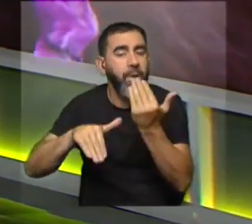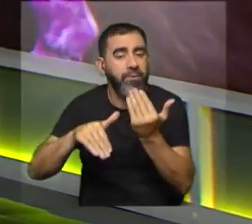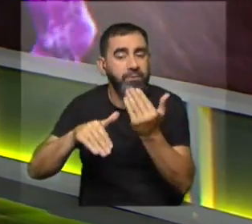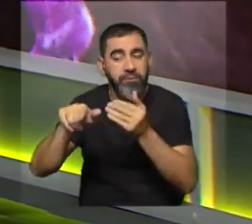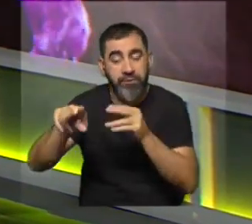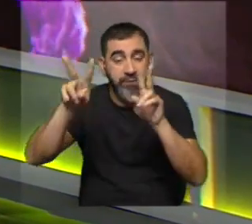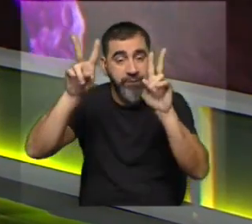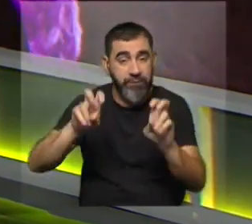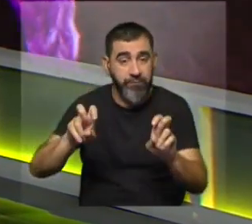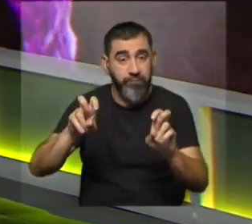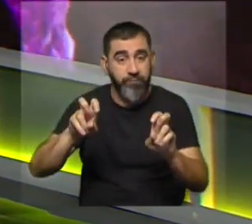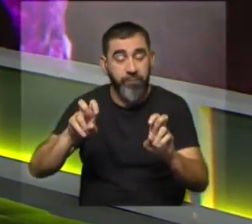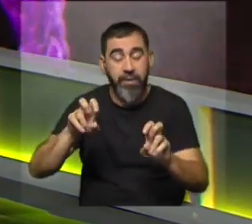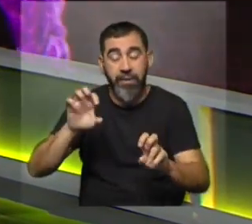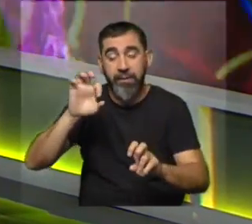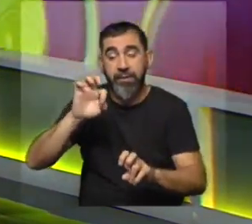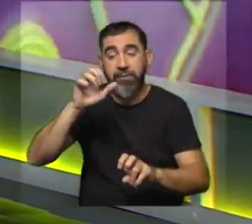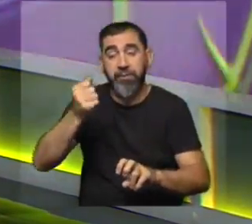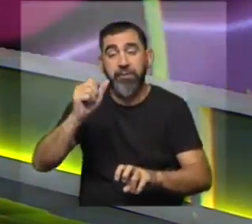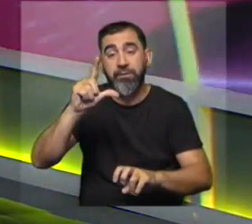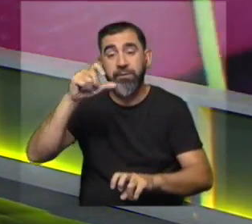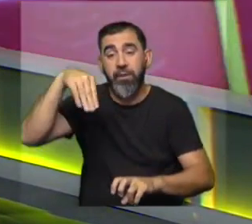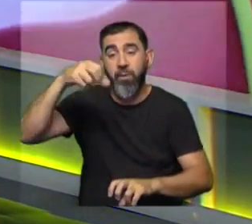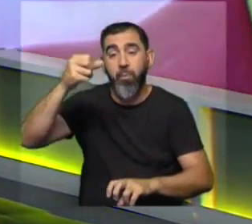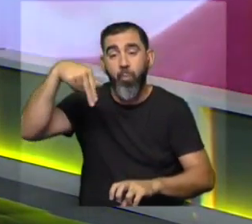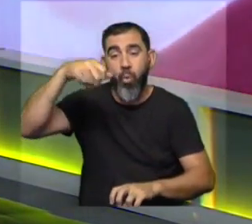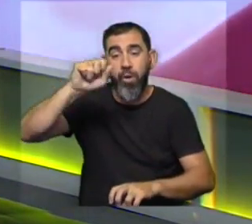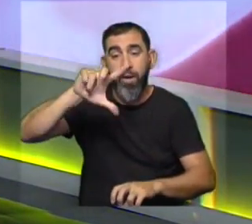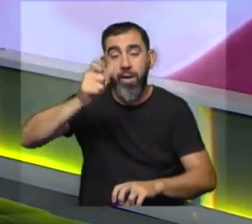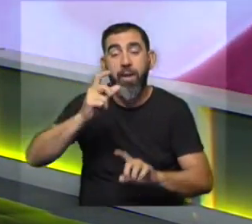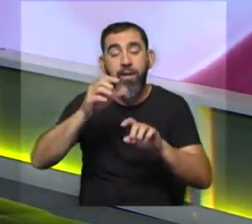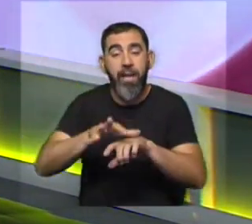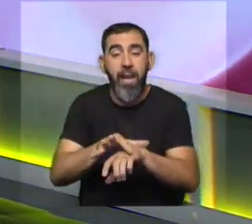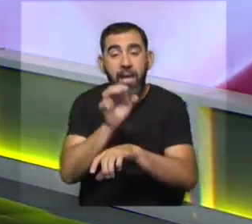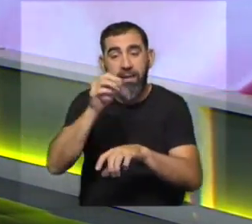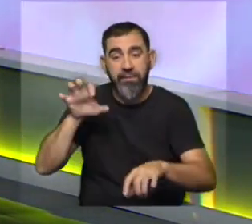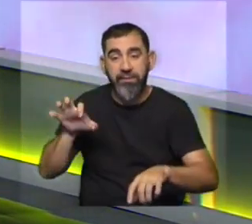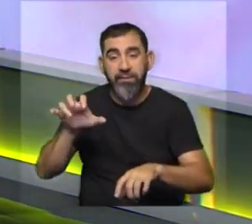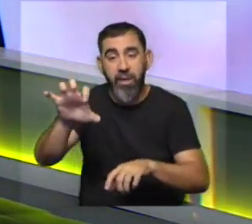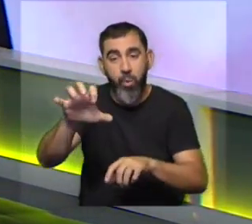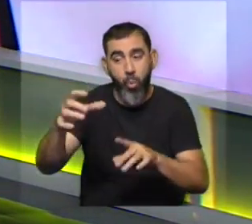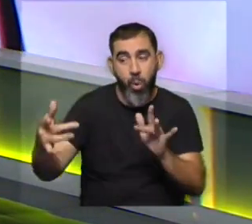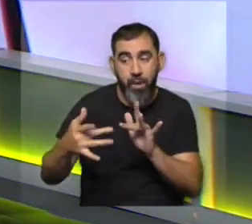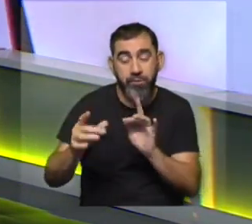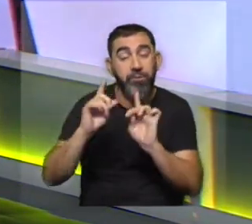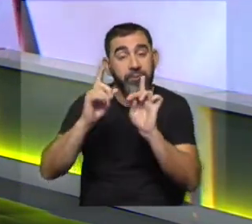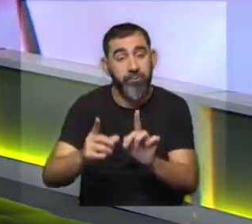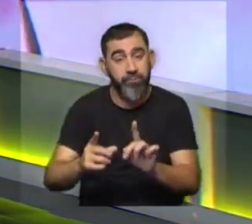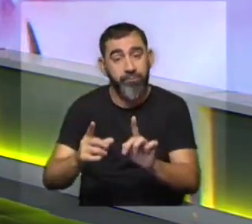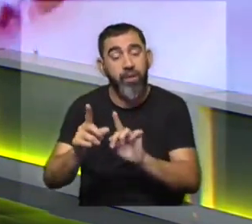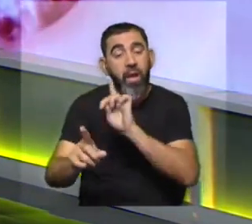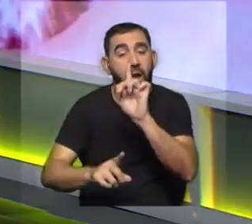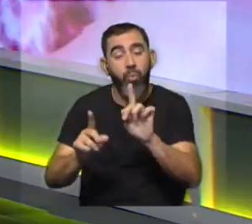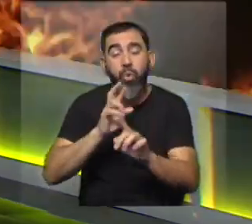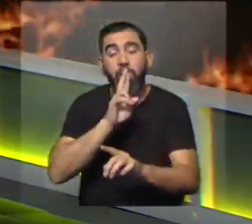interacción entre la salmonela y las células tumorales e inmunes, y también, bueno, algunos de